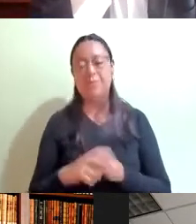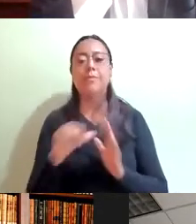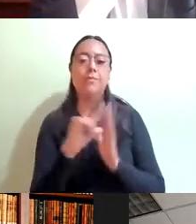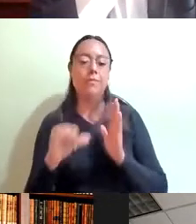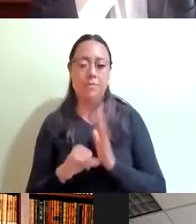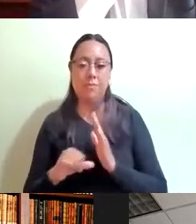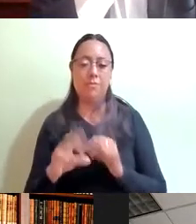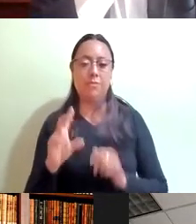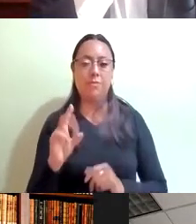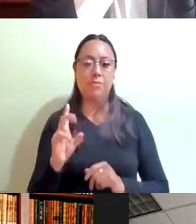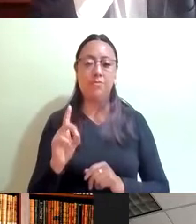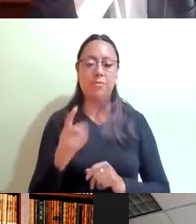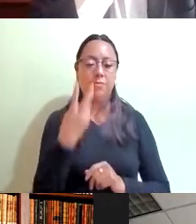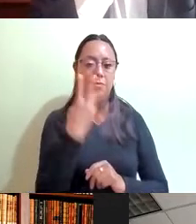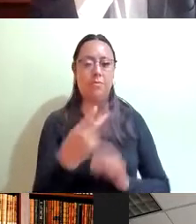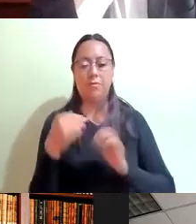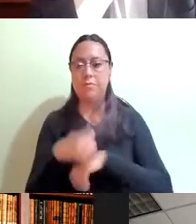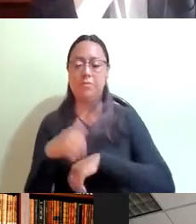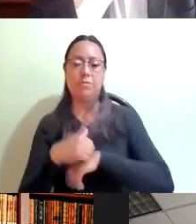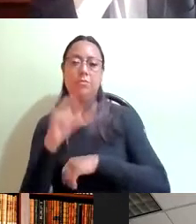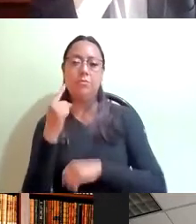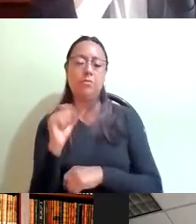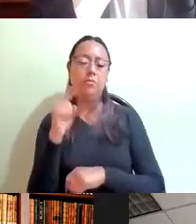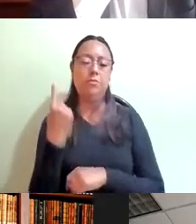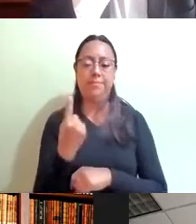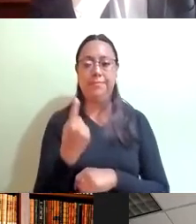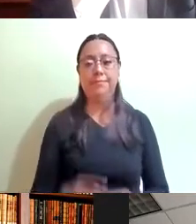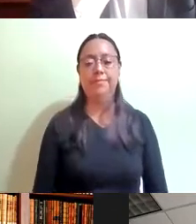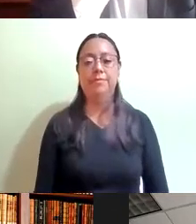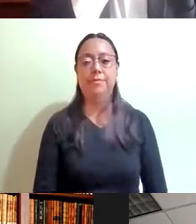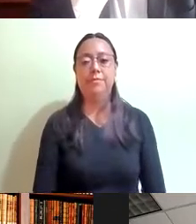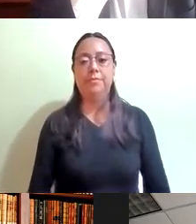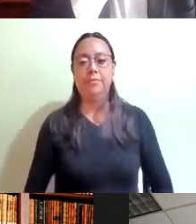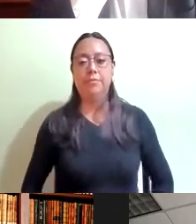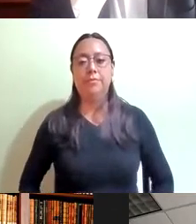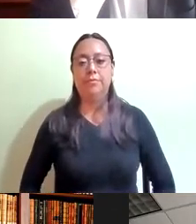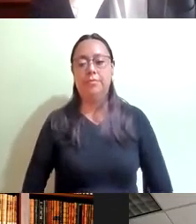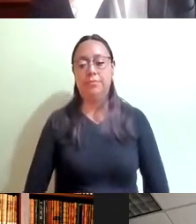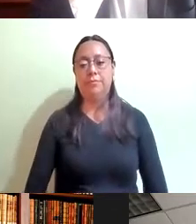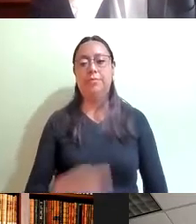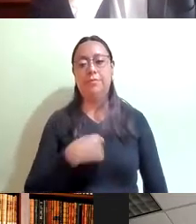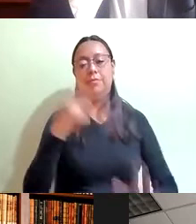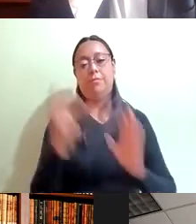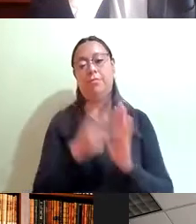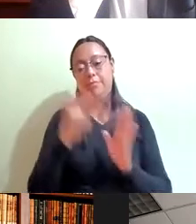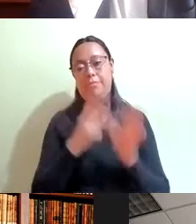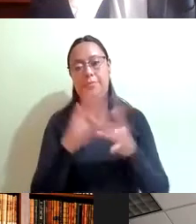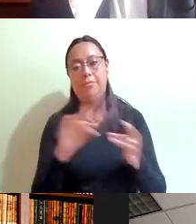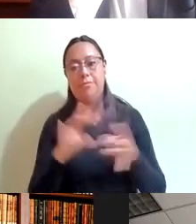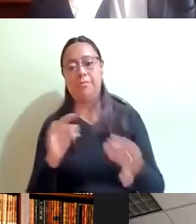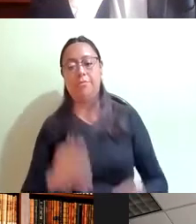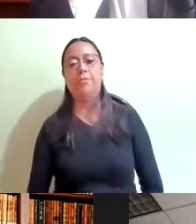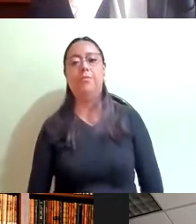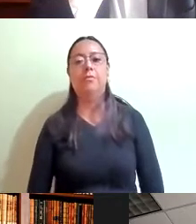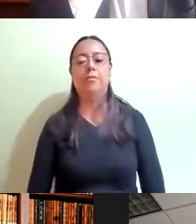platicamos, no quiero caer en lo que ya discutimos, en obvio de inútiles repeticiones, dirían los leguleyos.